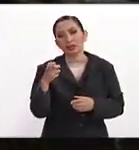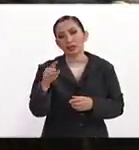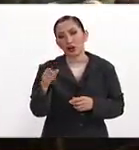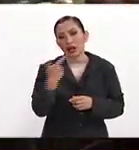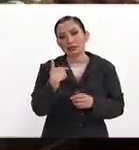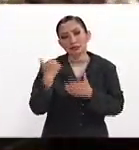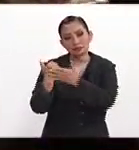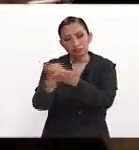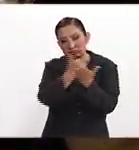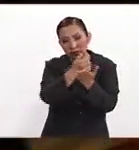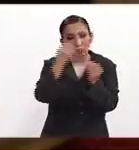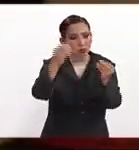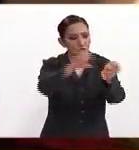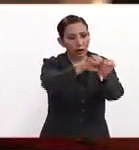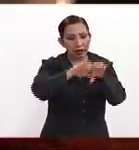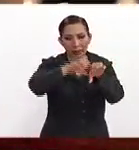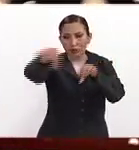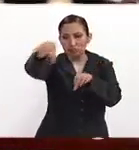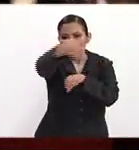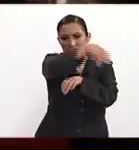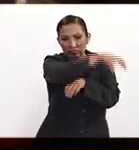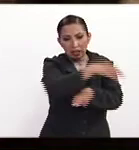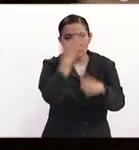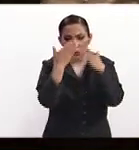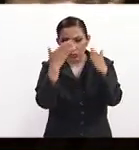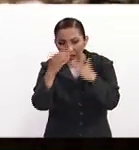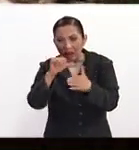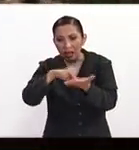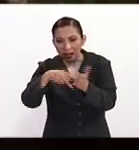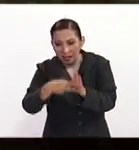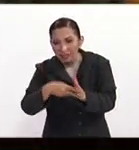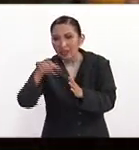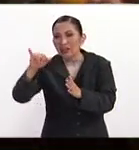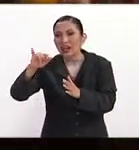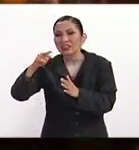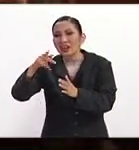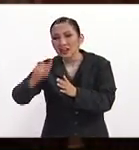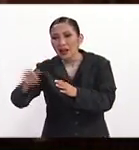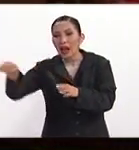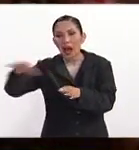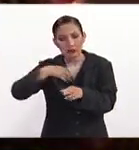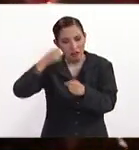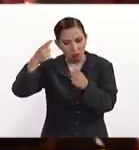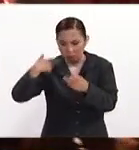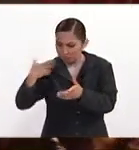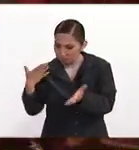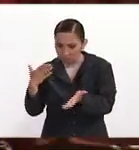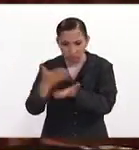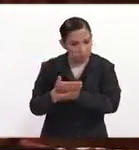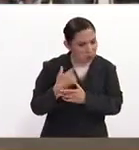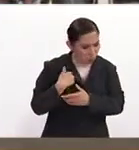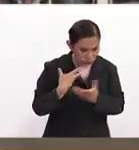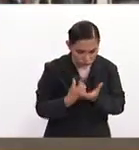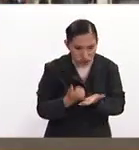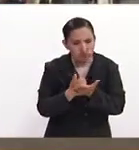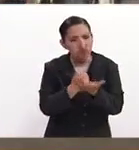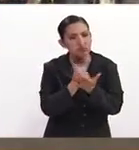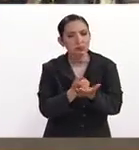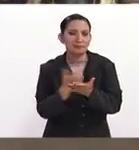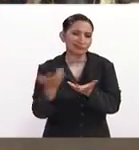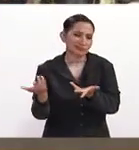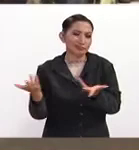haciendo en colaboración con muchas brigadas, con muchos estudiantes de arquitectura y de ingeniería y gente que se ha sumado.